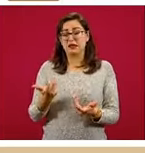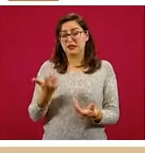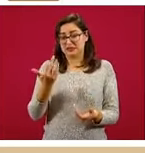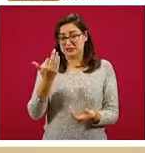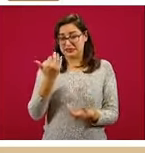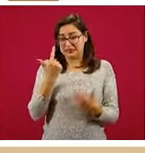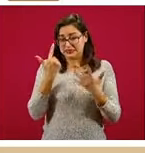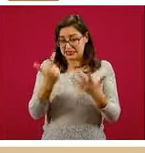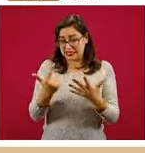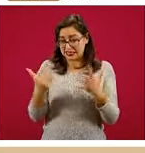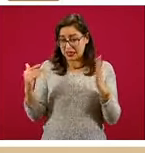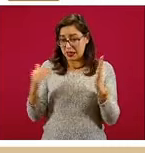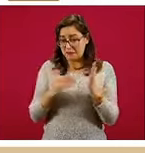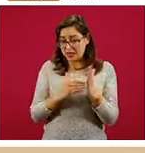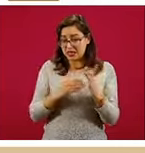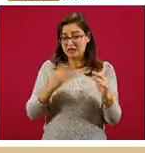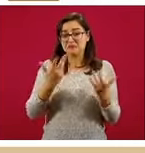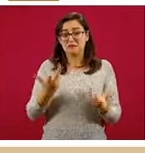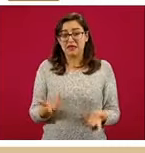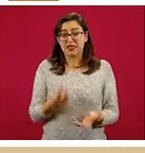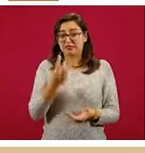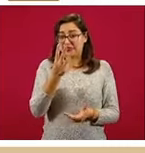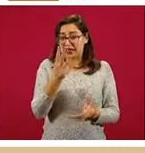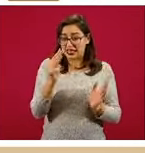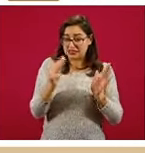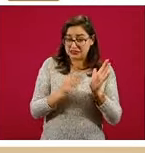más de 7.000 y son